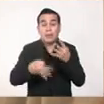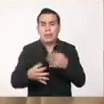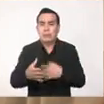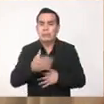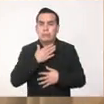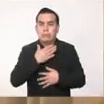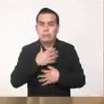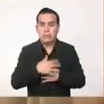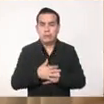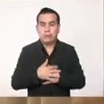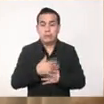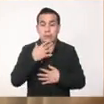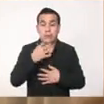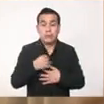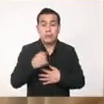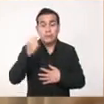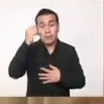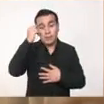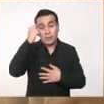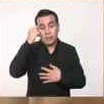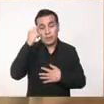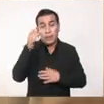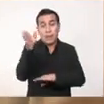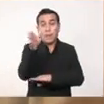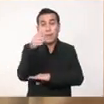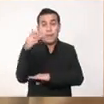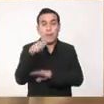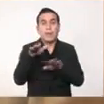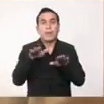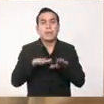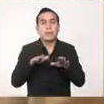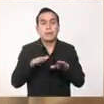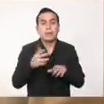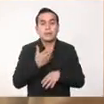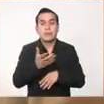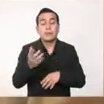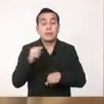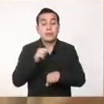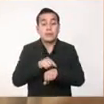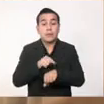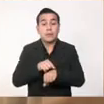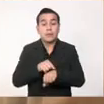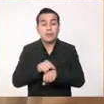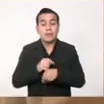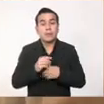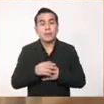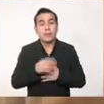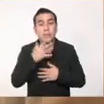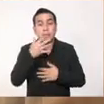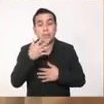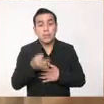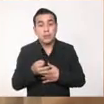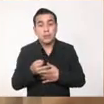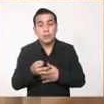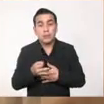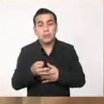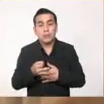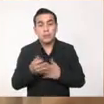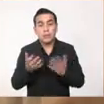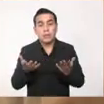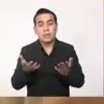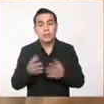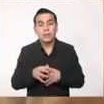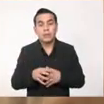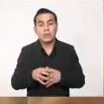muy difícil. Yo creo que como embajadores le agradecemos su tiempo, su interpretación